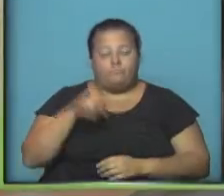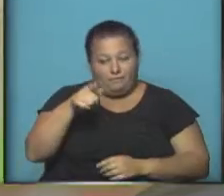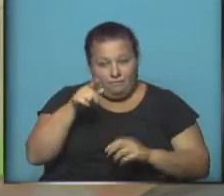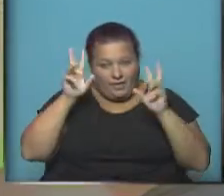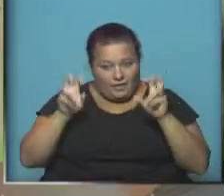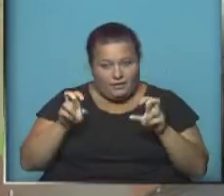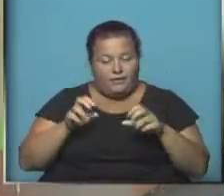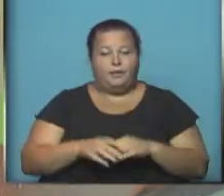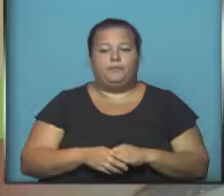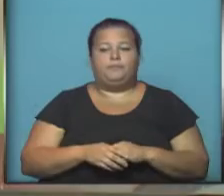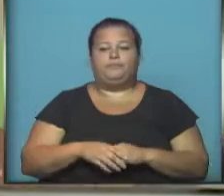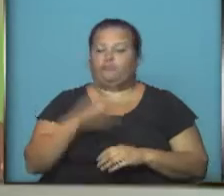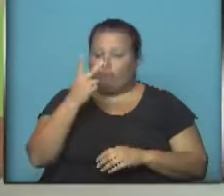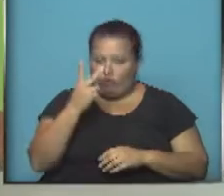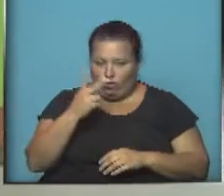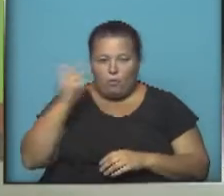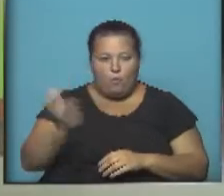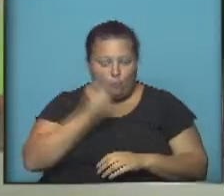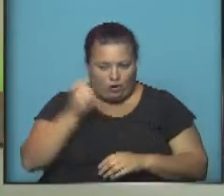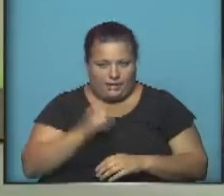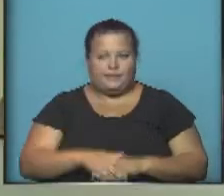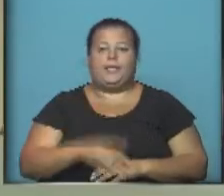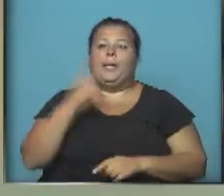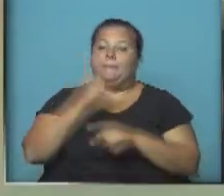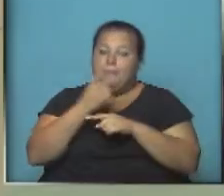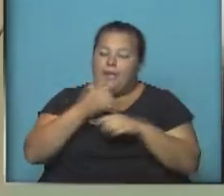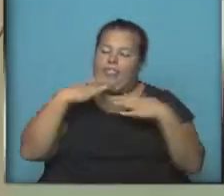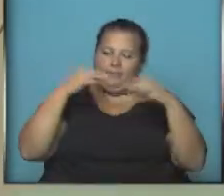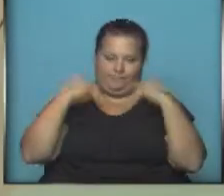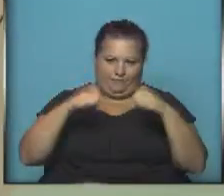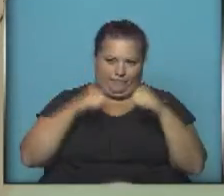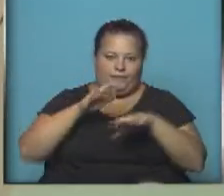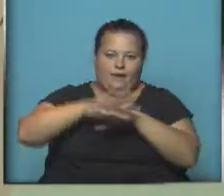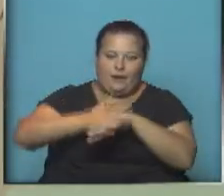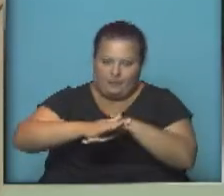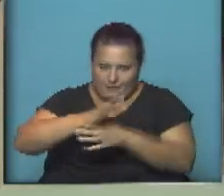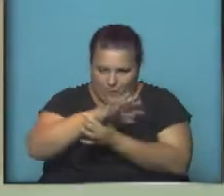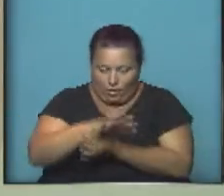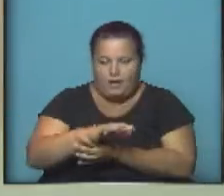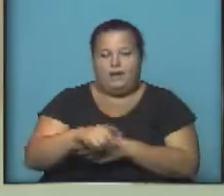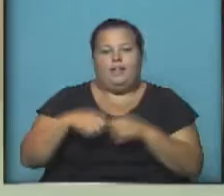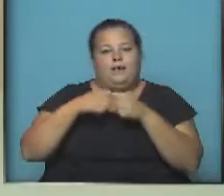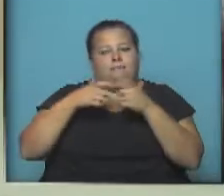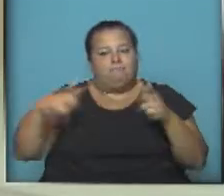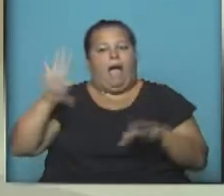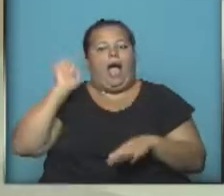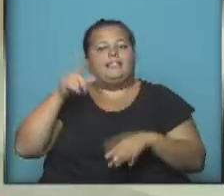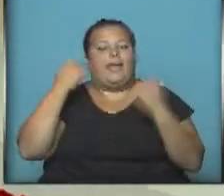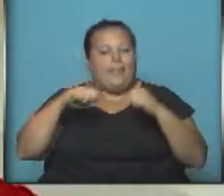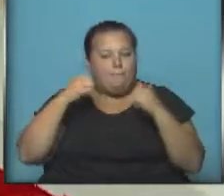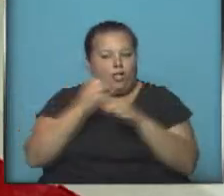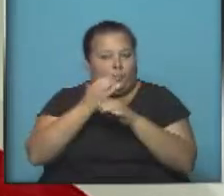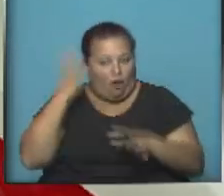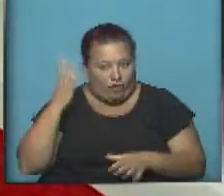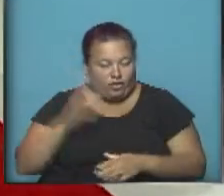casos, dos cosas importantes. Primero, el entrenamiento de la estabilidad del tobillo. Ya cada vez más, y sobre todo en deportes